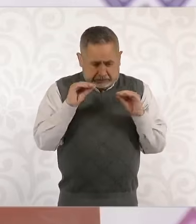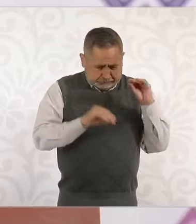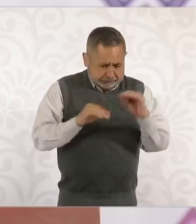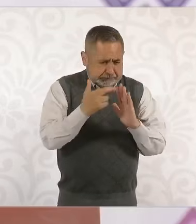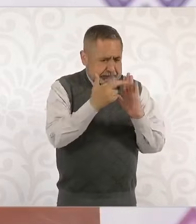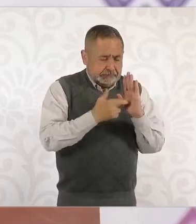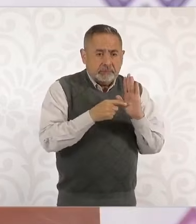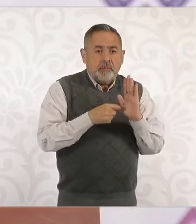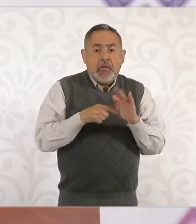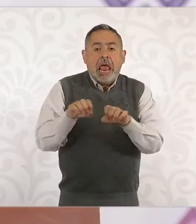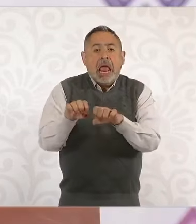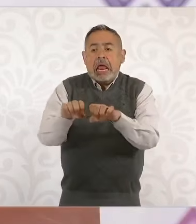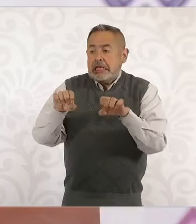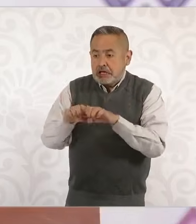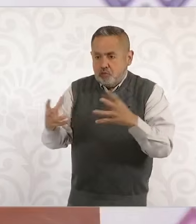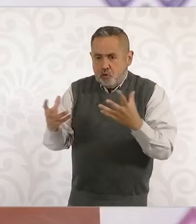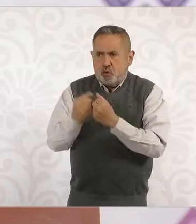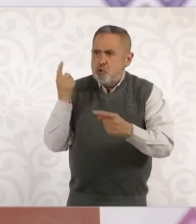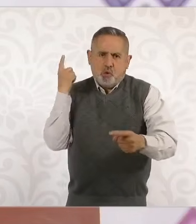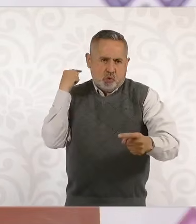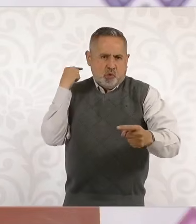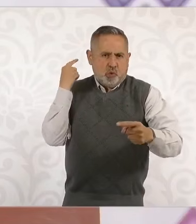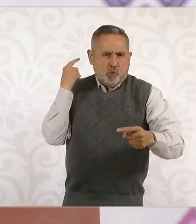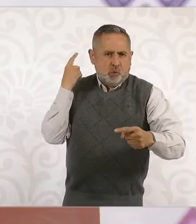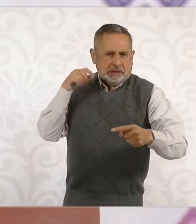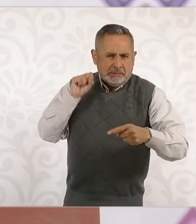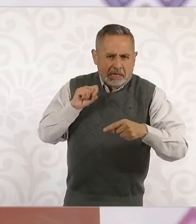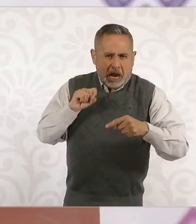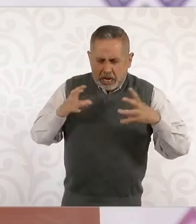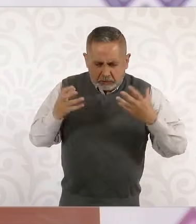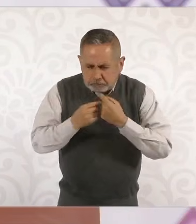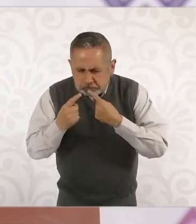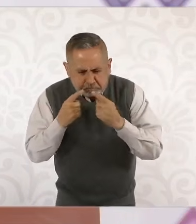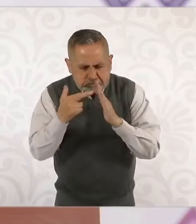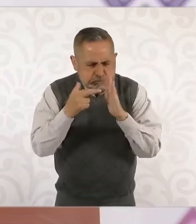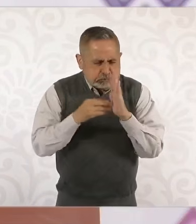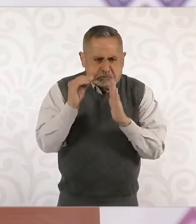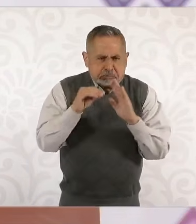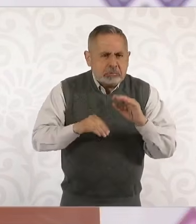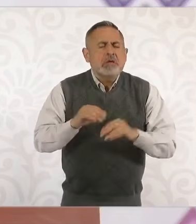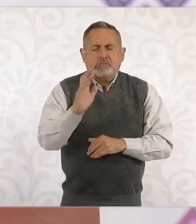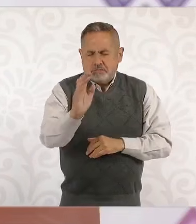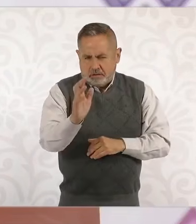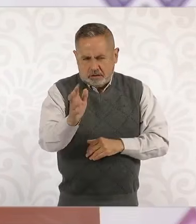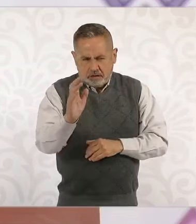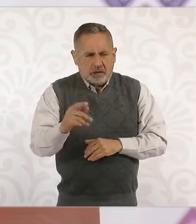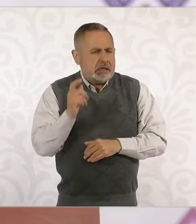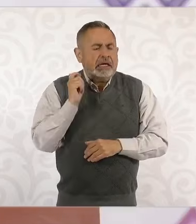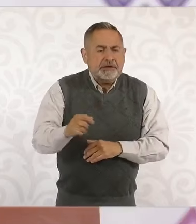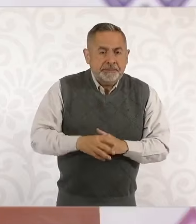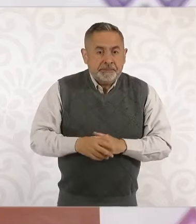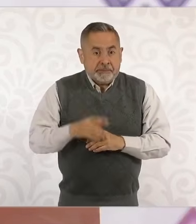el equipo en el transcurso del fin de semana. ¿En qué van a consistir estos lineamientos? Bueno,